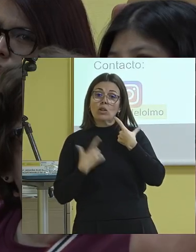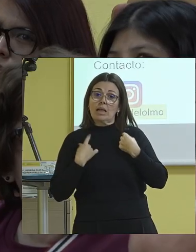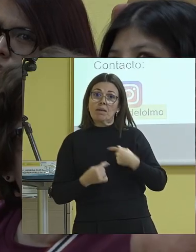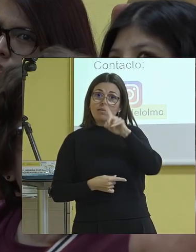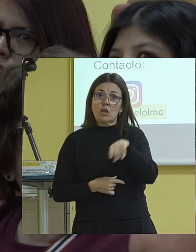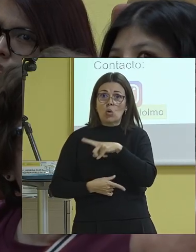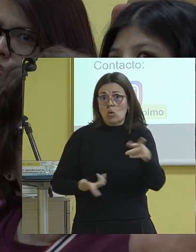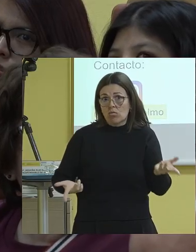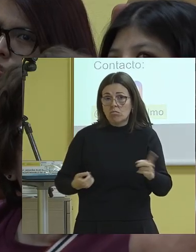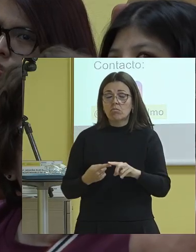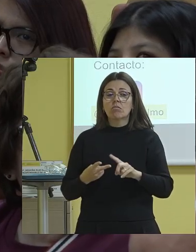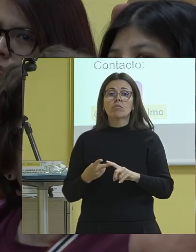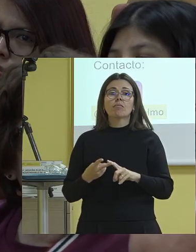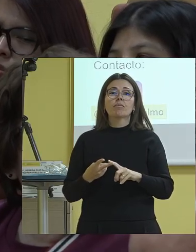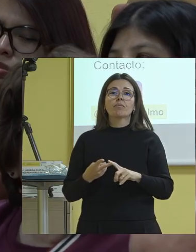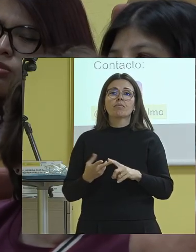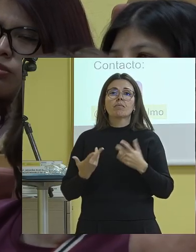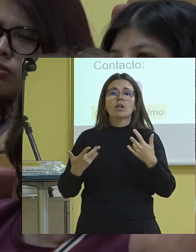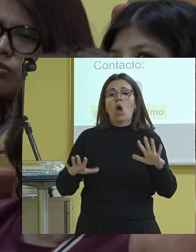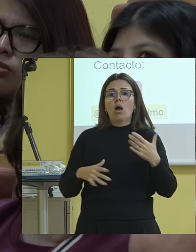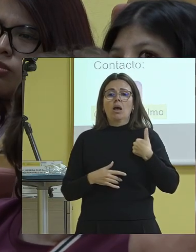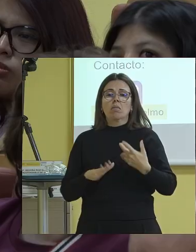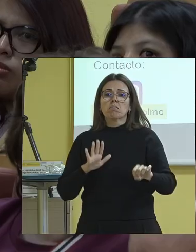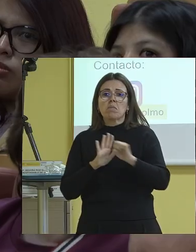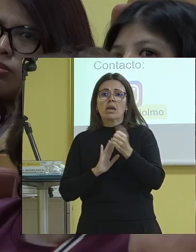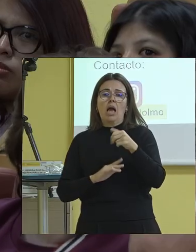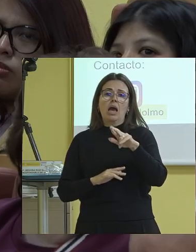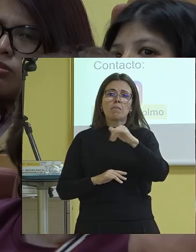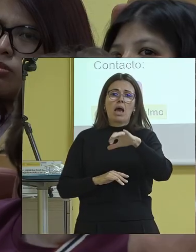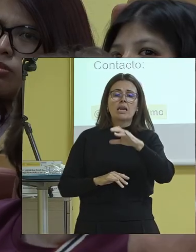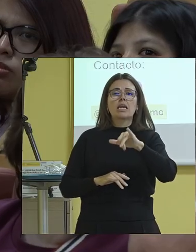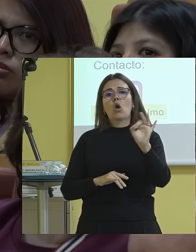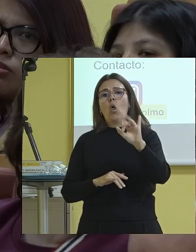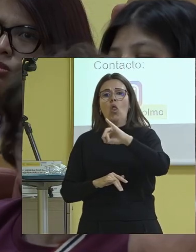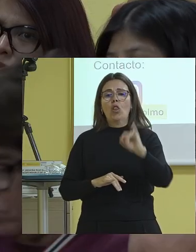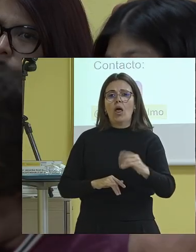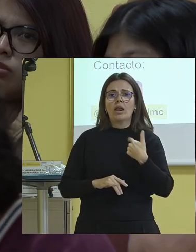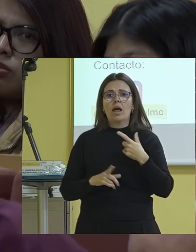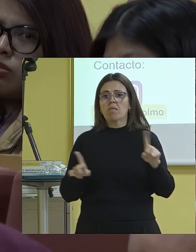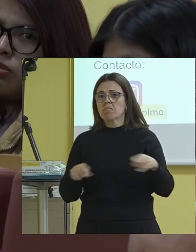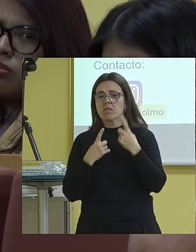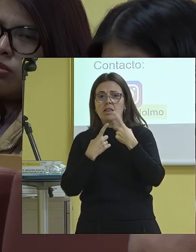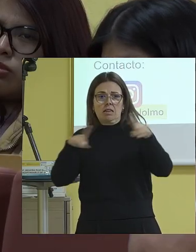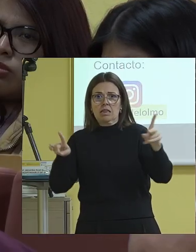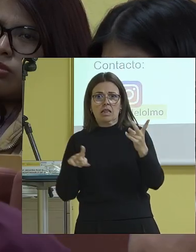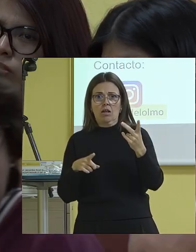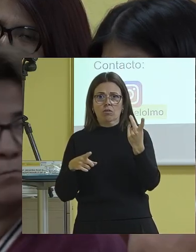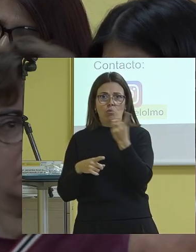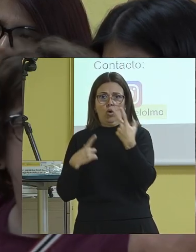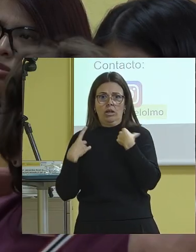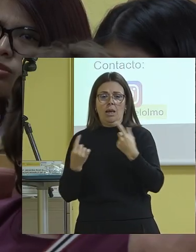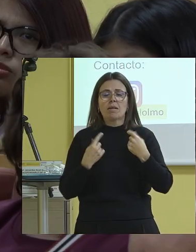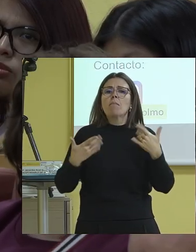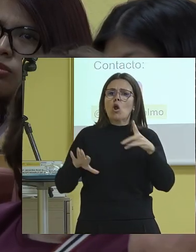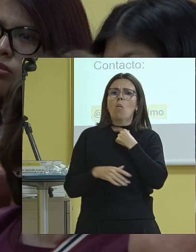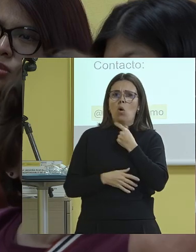camisa, aunque sea de Armani o aunque sea de Zara. Y es muy distinto que sea de Armani o que sea de Zara, pero me